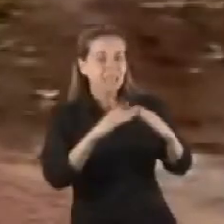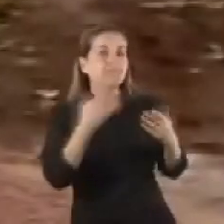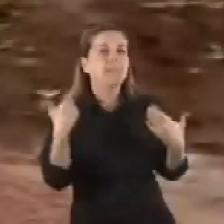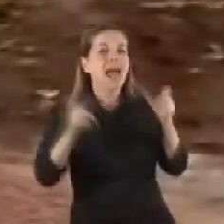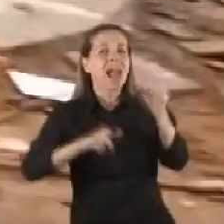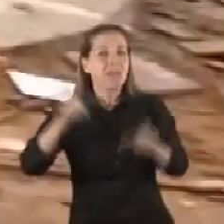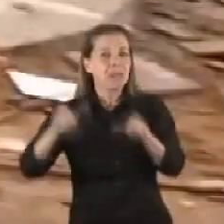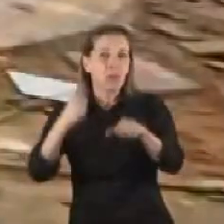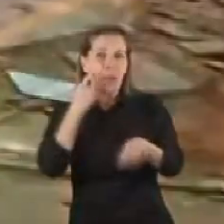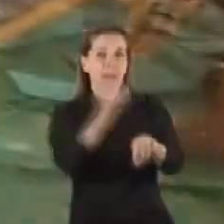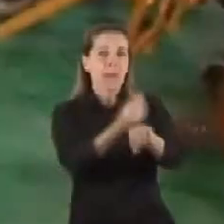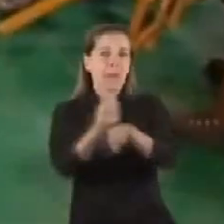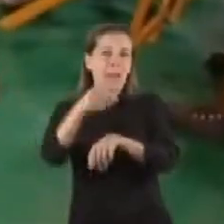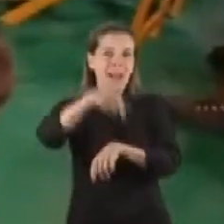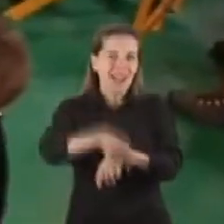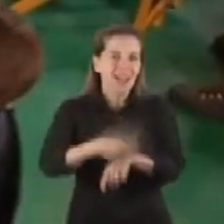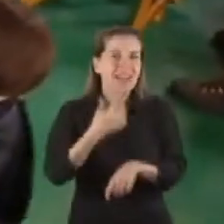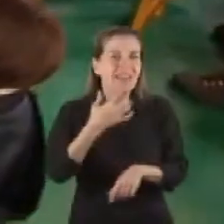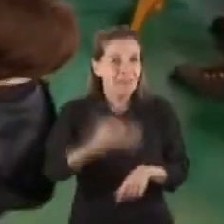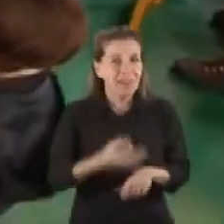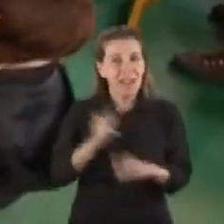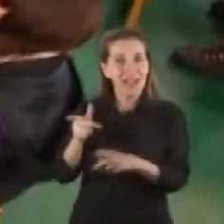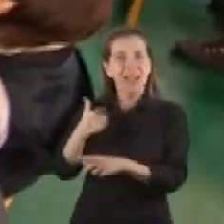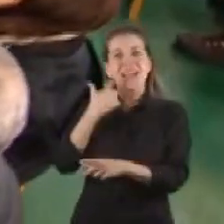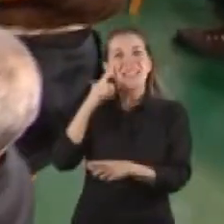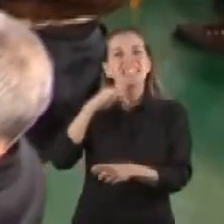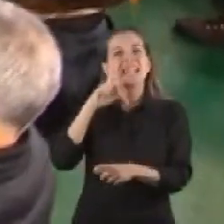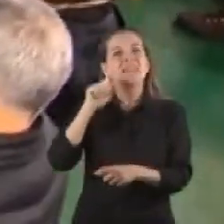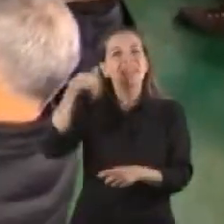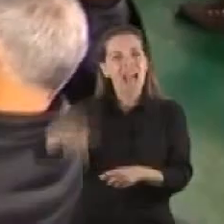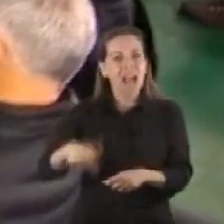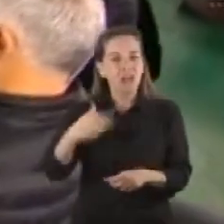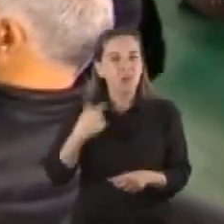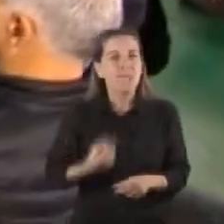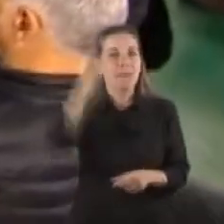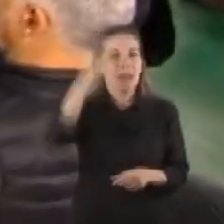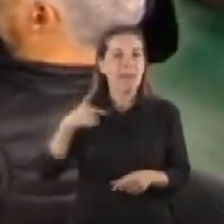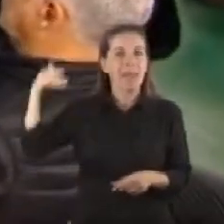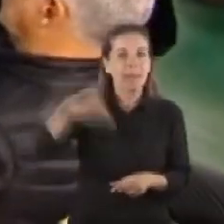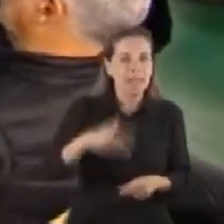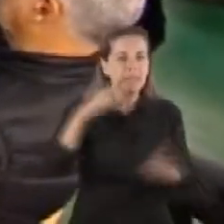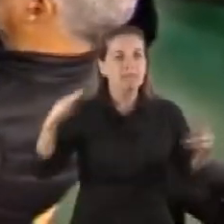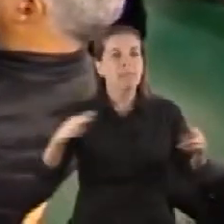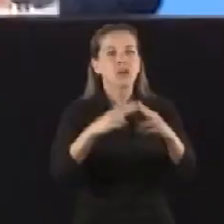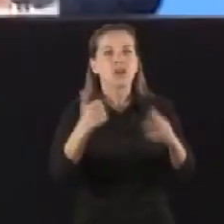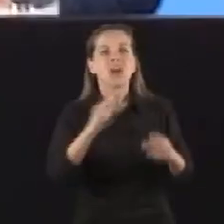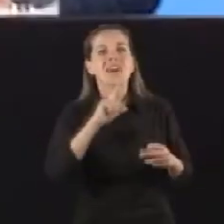la verdad es que, Silvina, la primera vez que yo vine nos cruzamos con Atilio, que es un usuario,